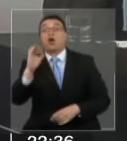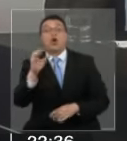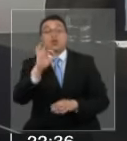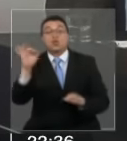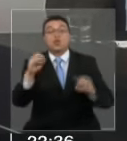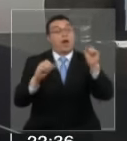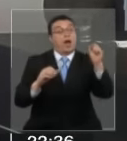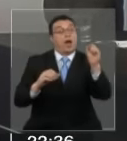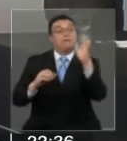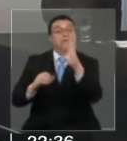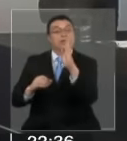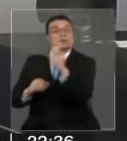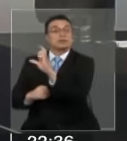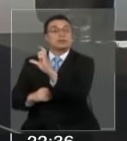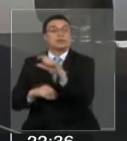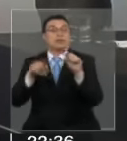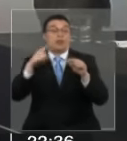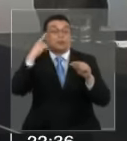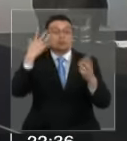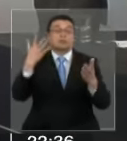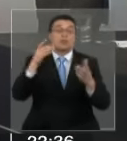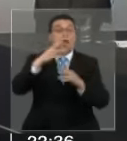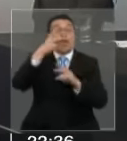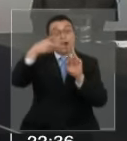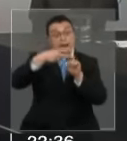Pueden también justificar sus respuestas con